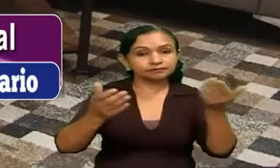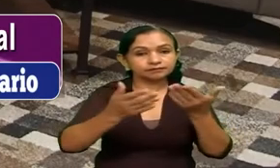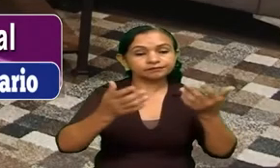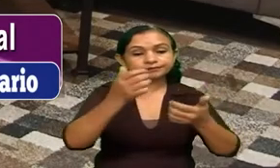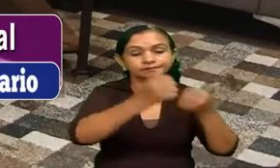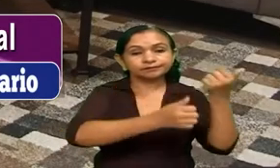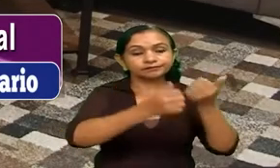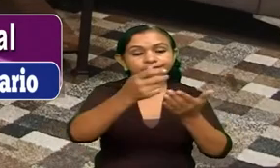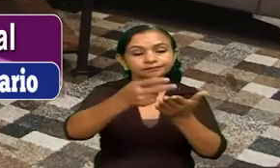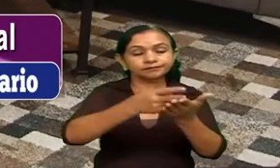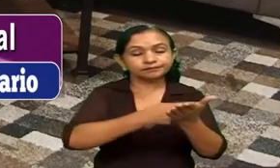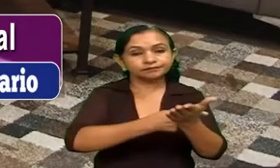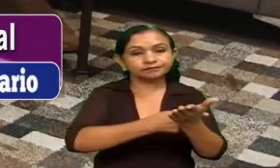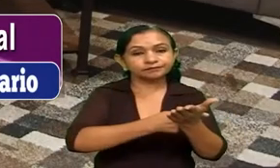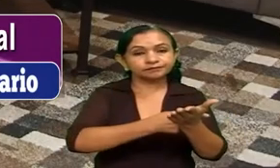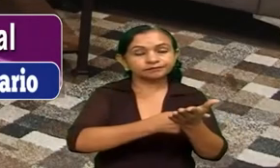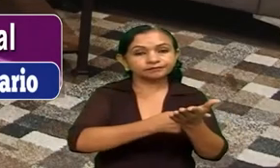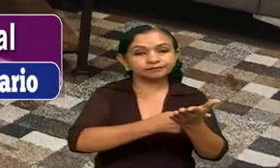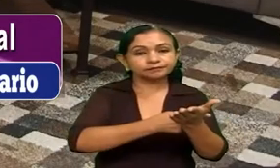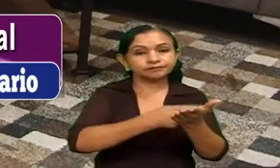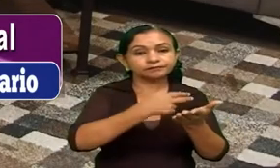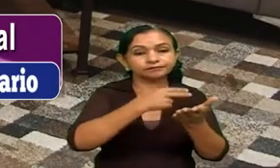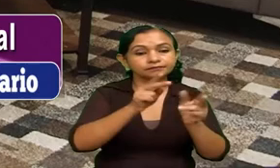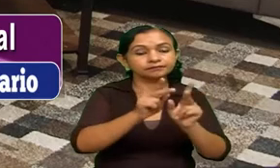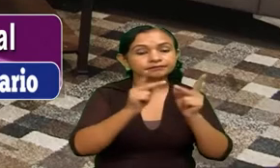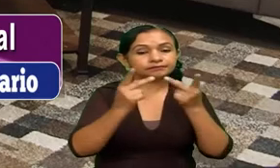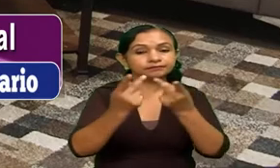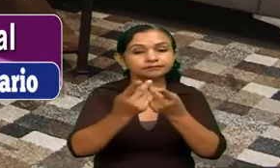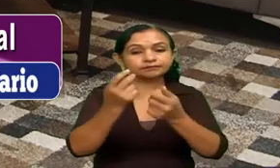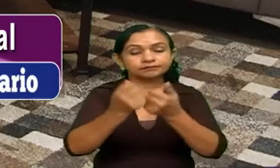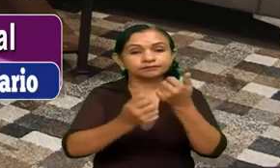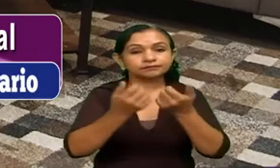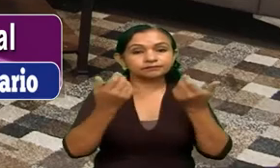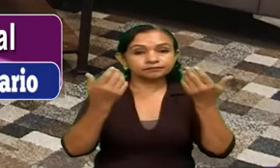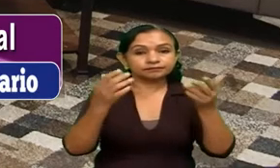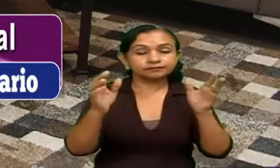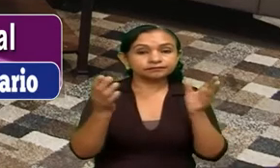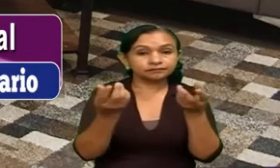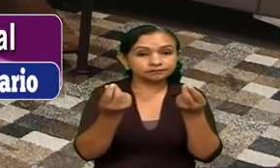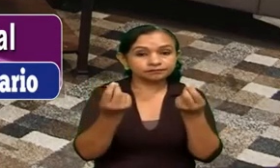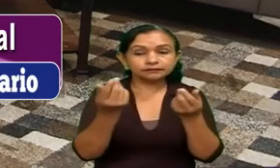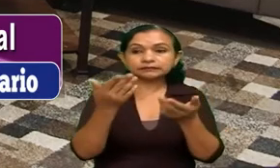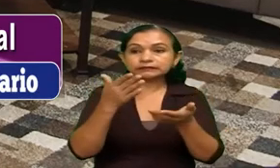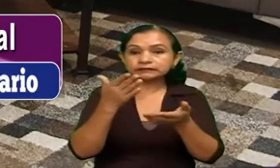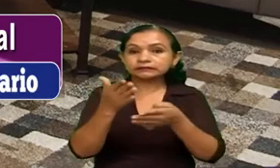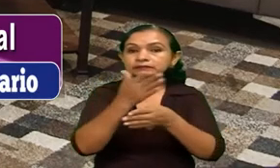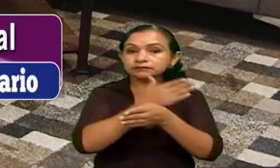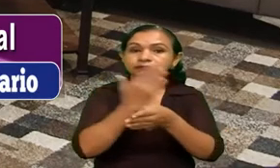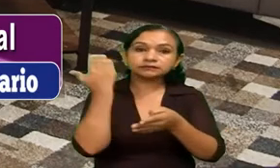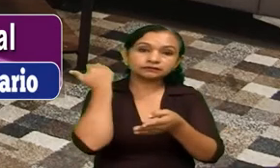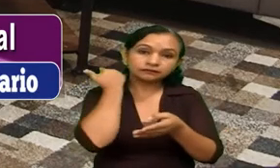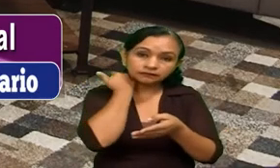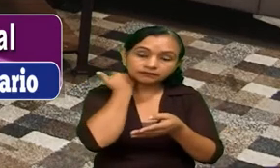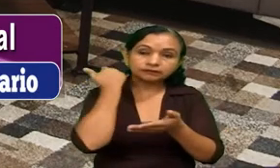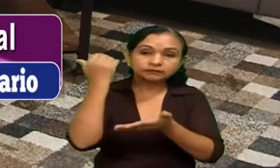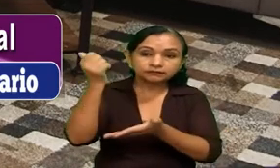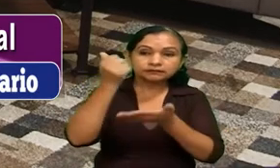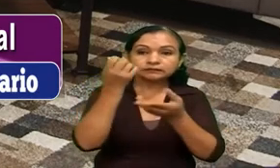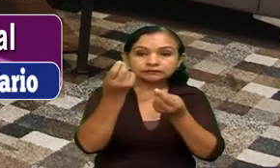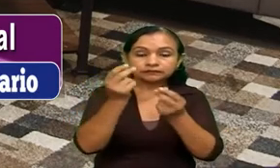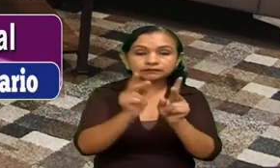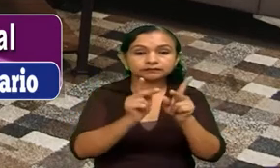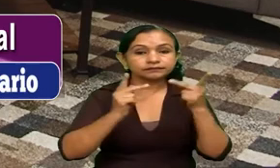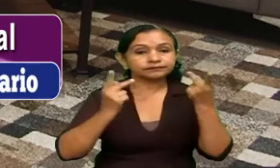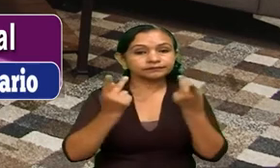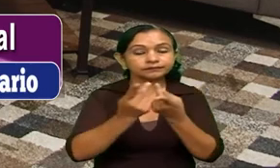afecta el proyecto que viene a repercutir en la población y son recursos que han costado al pueblo,